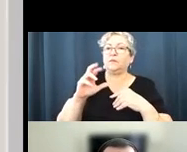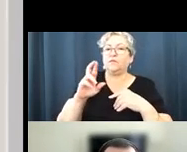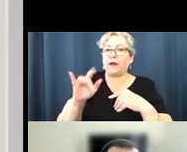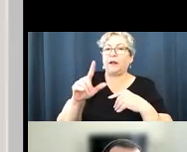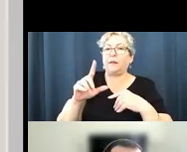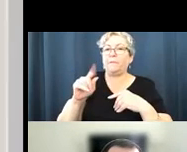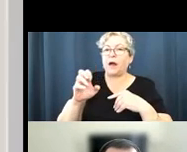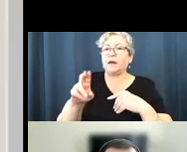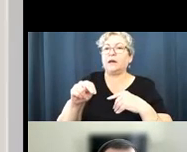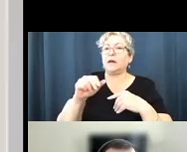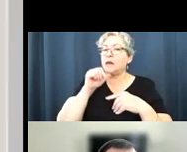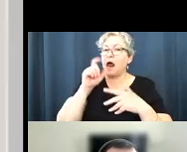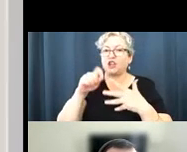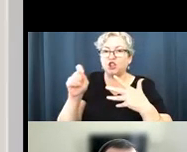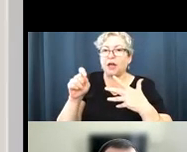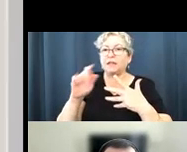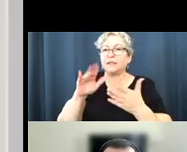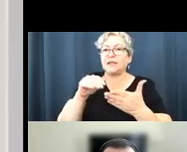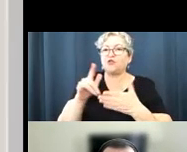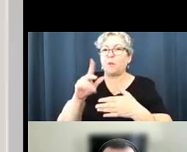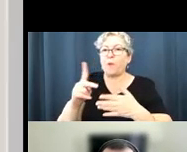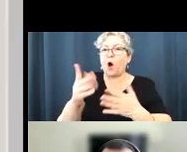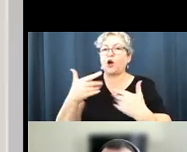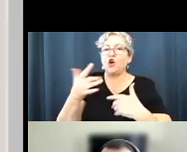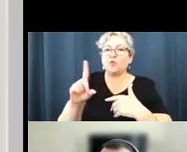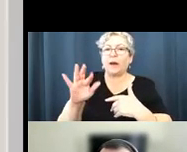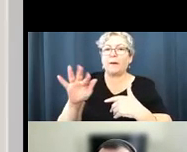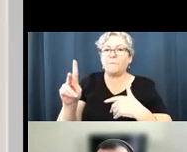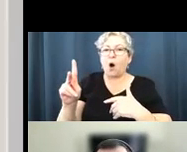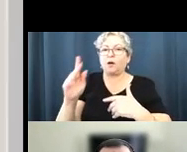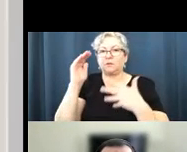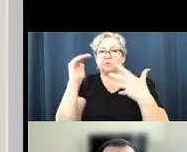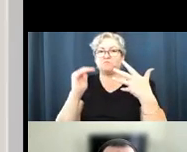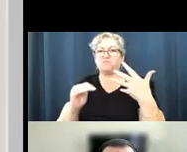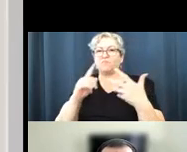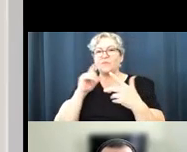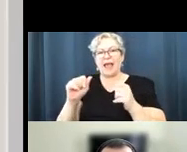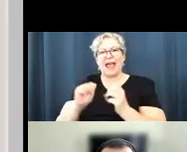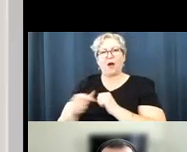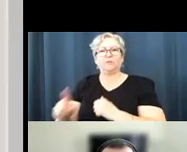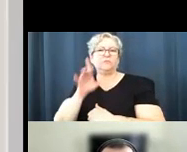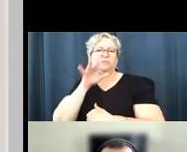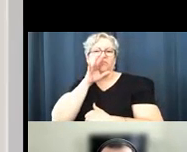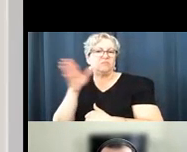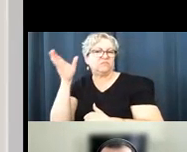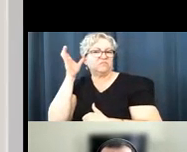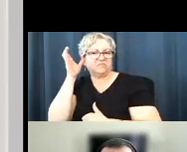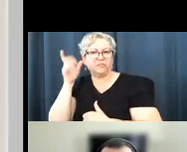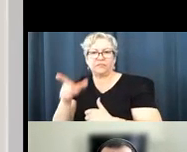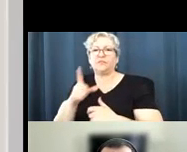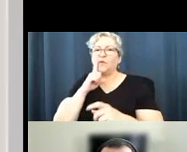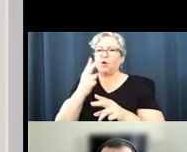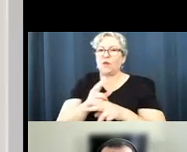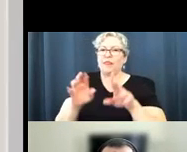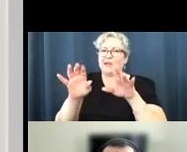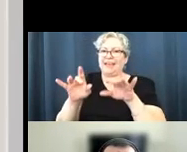este botón. Aquí, Grand Park, no marcado. Y entonces, básicamente, es cómo funciona el screen reader. Entonces,